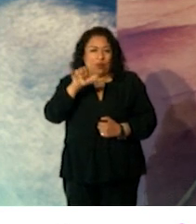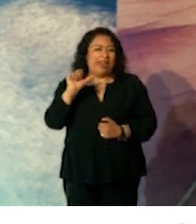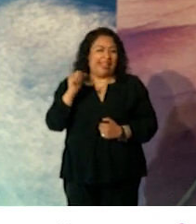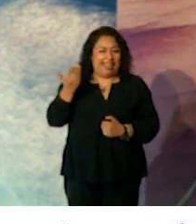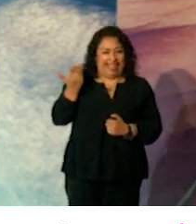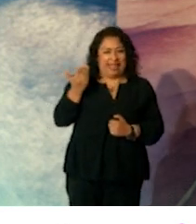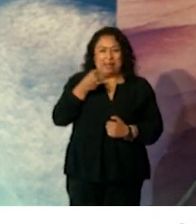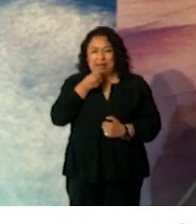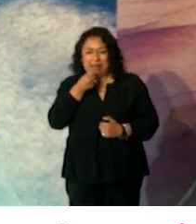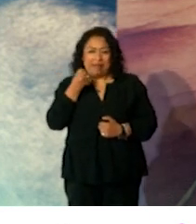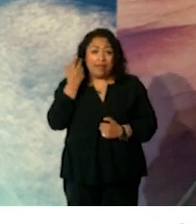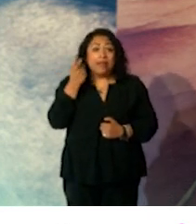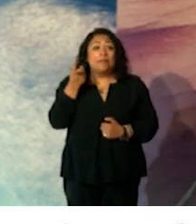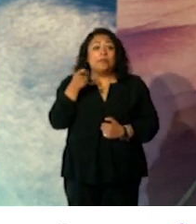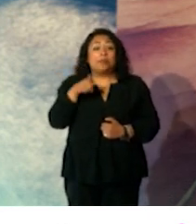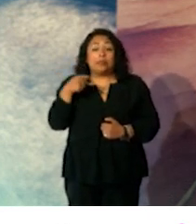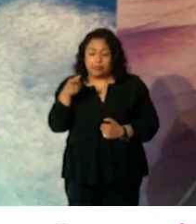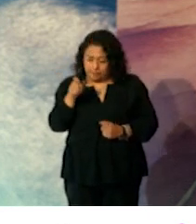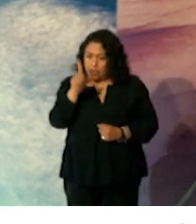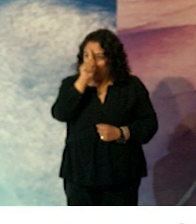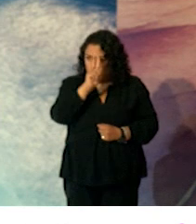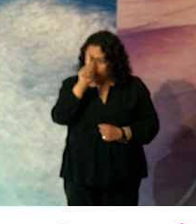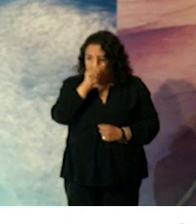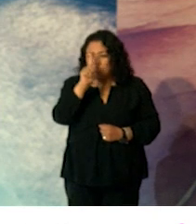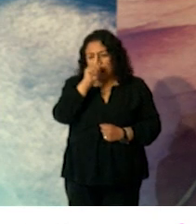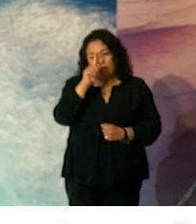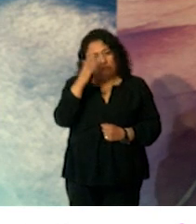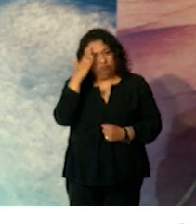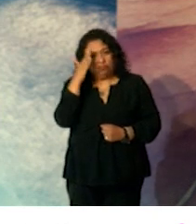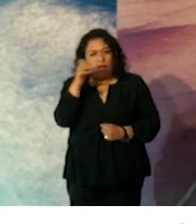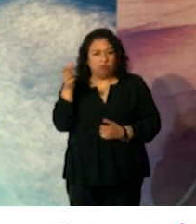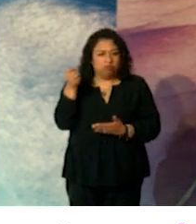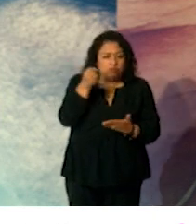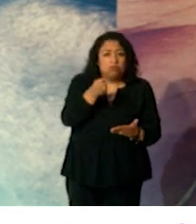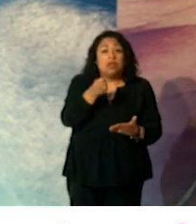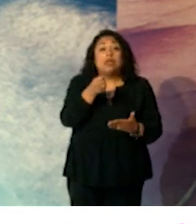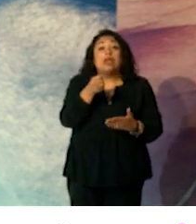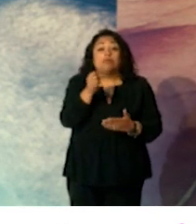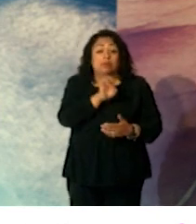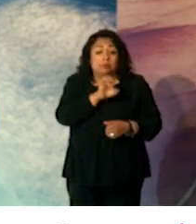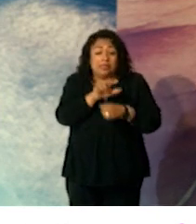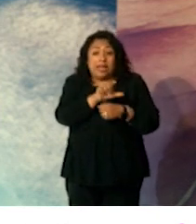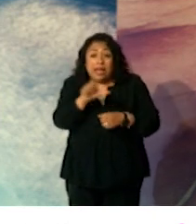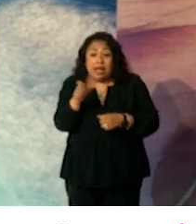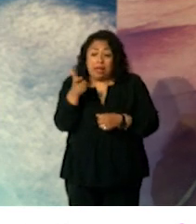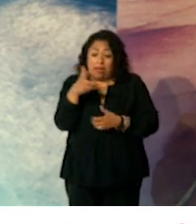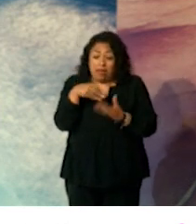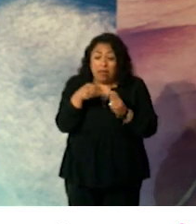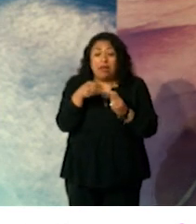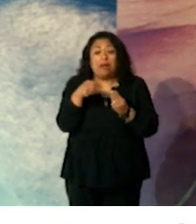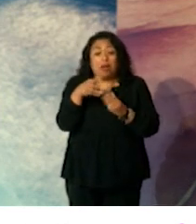panelista, y además de ser discípula de Edward, es consejera, managing partner e inversionista ángel especializada en finanzas